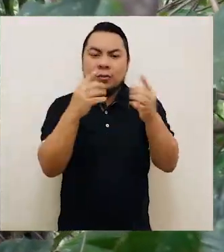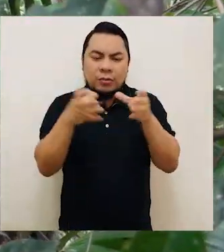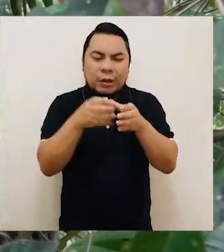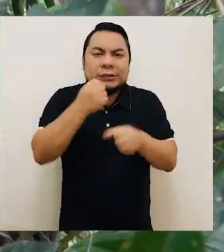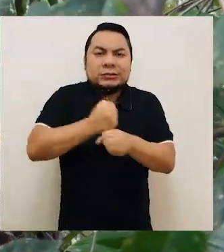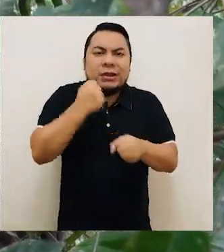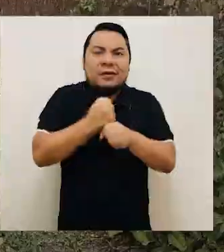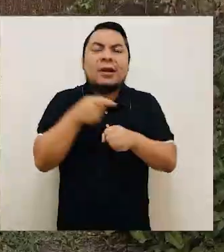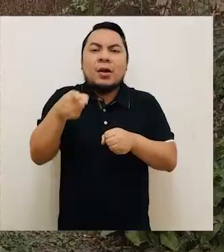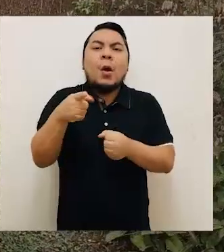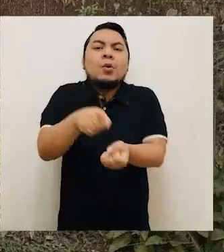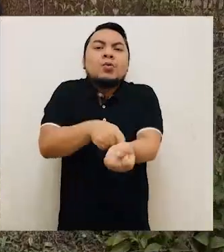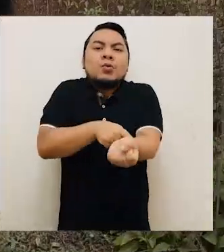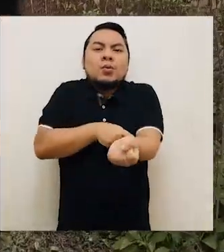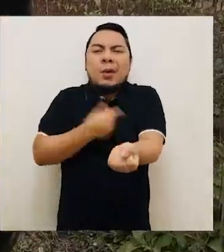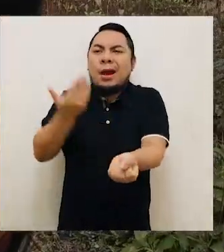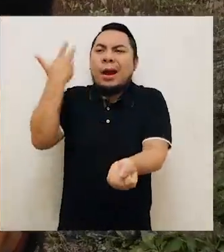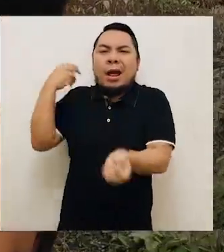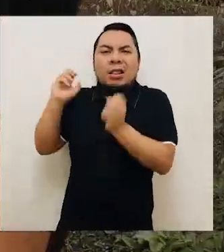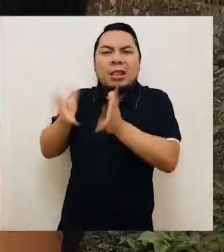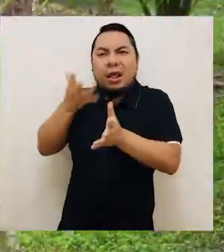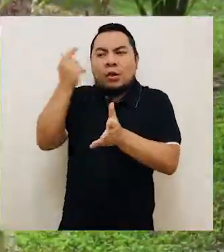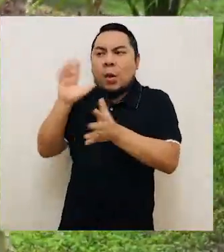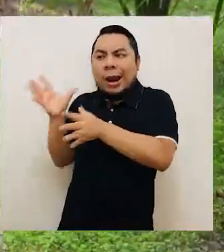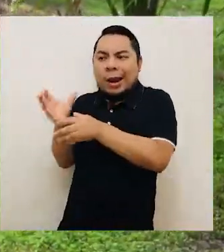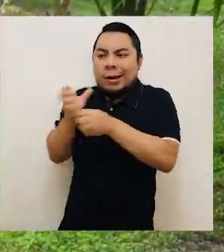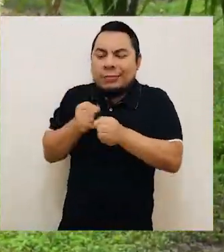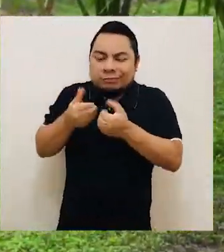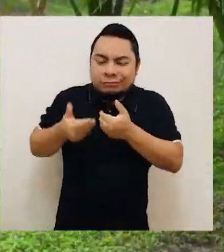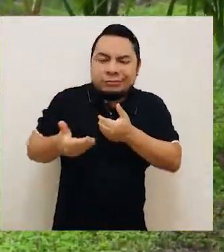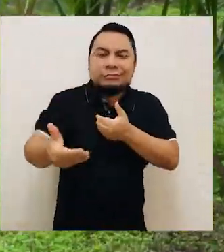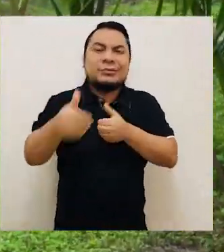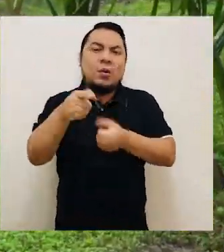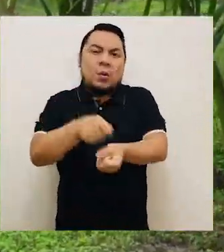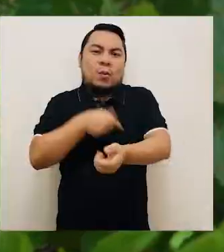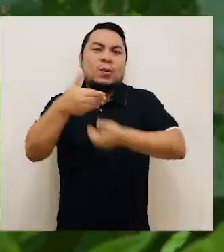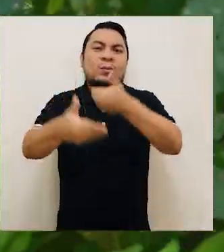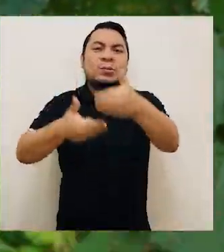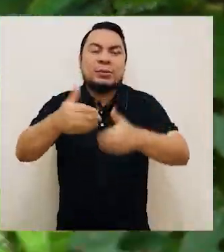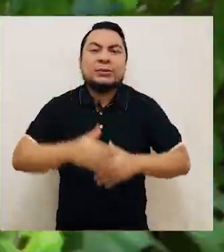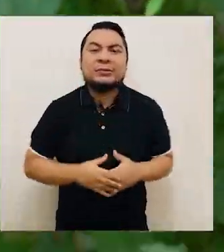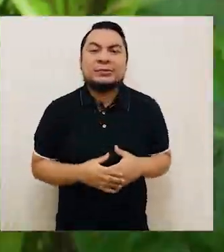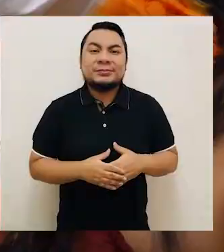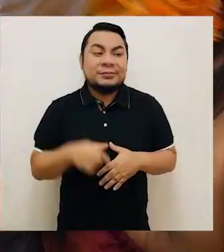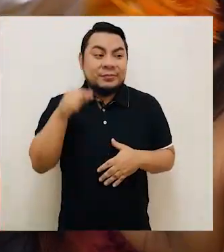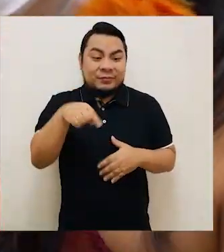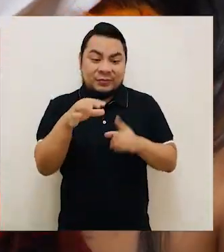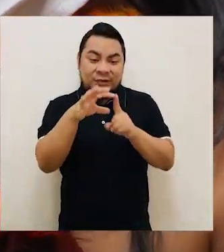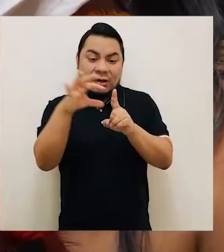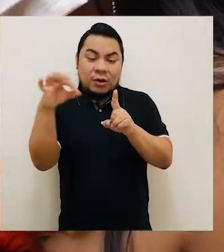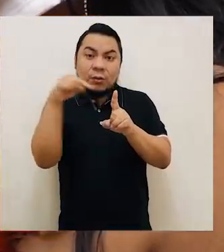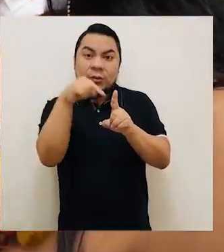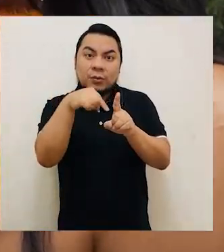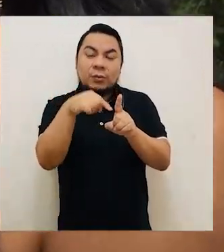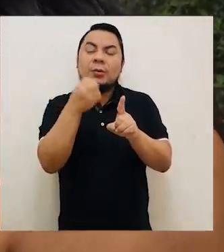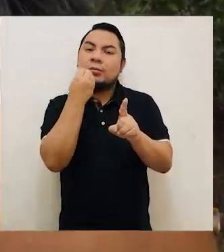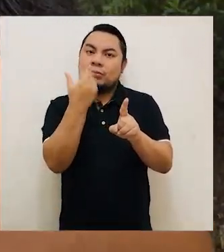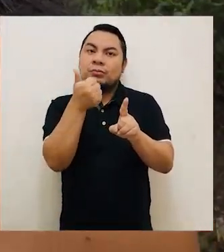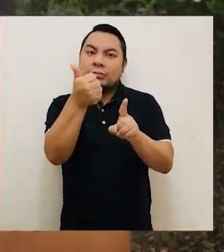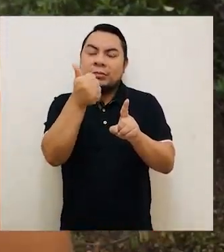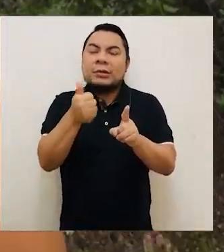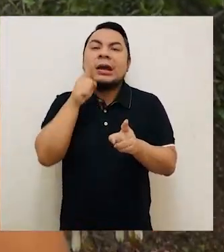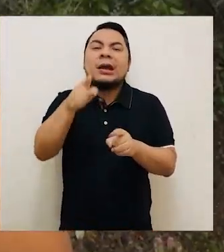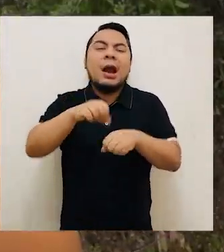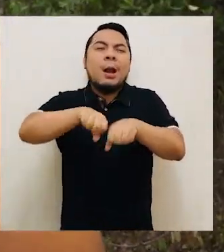trabajar con su costumbre y rescatar lo que ha perdido antiguamente, ¿no? La hojita se lleva y es